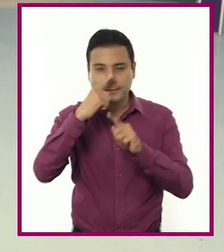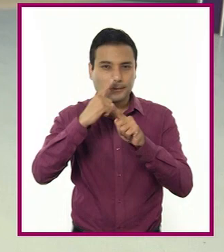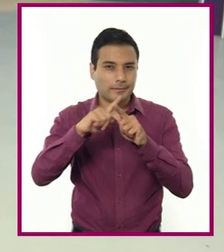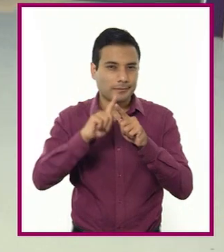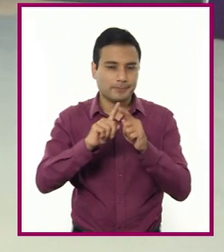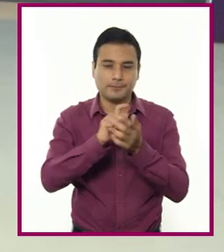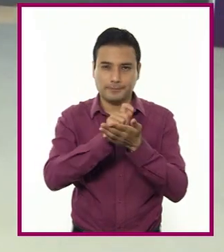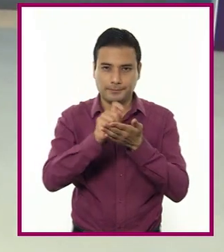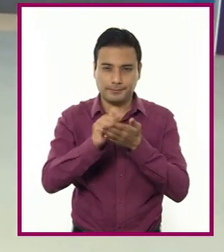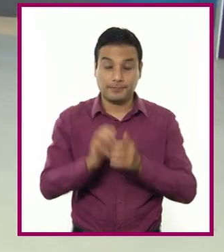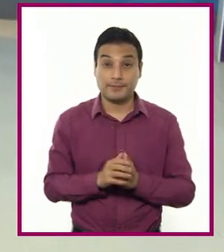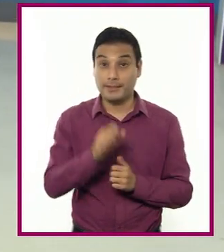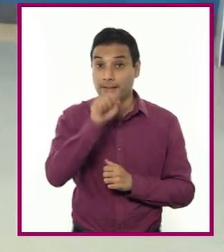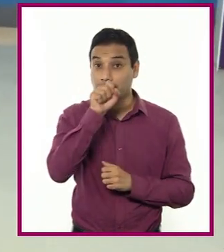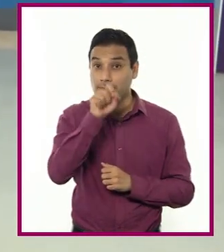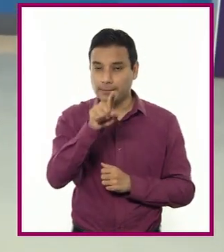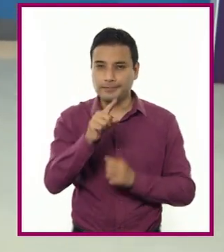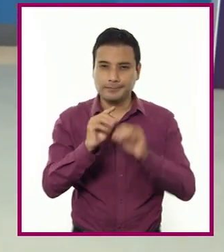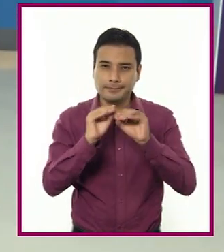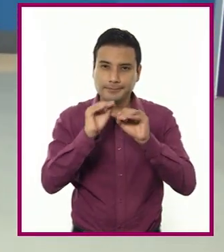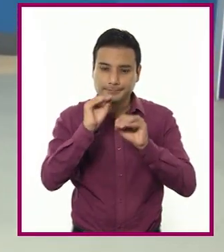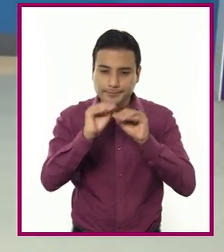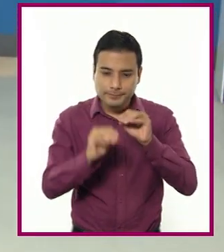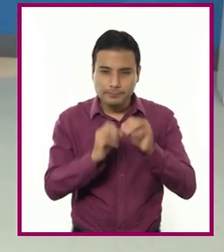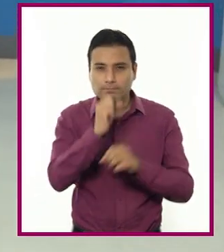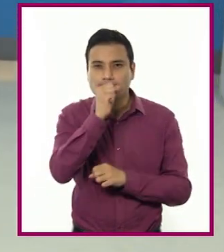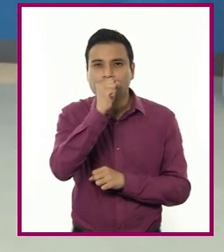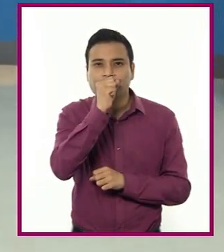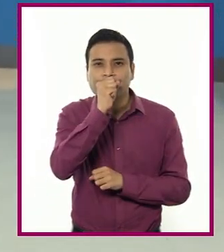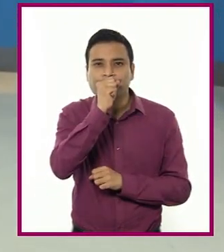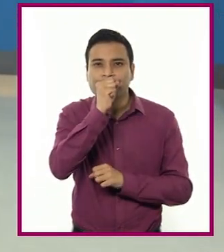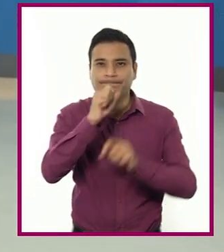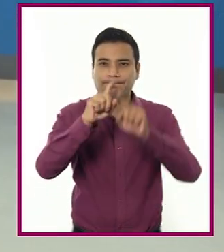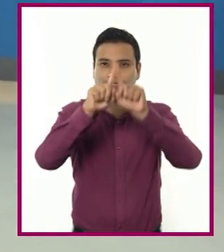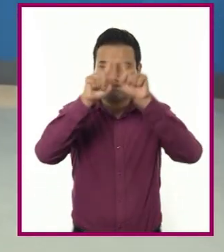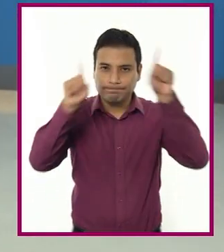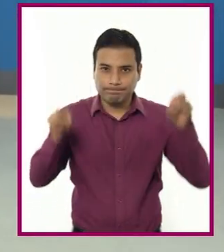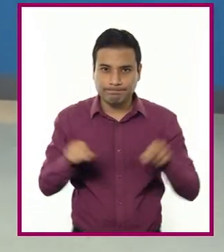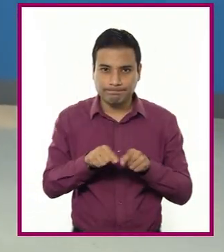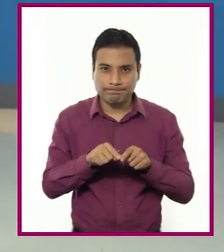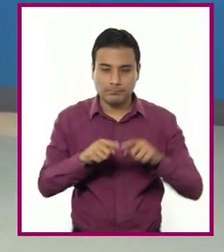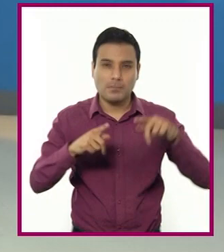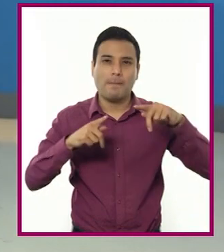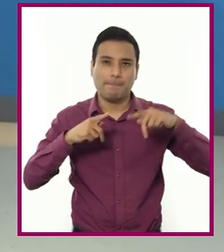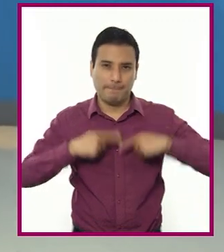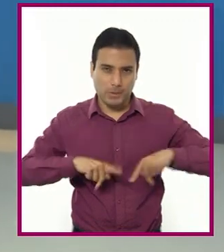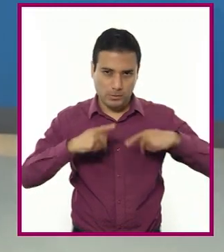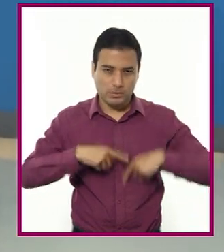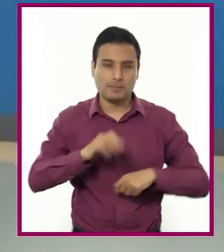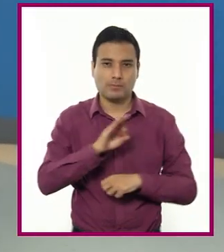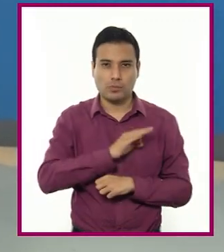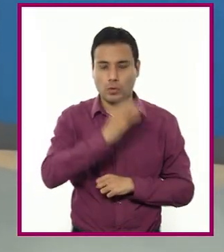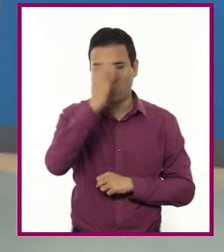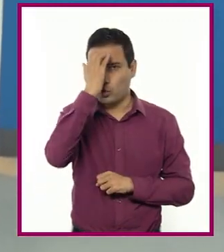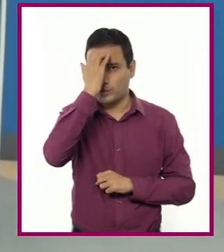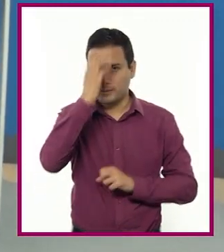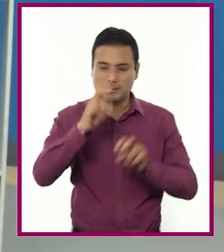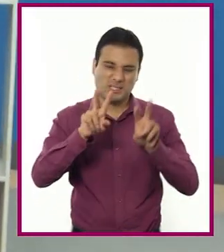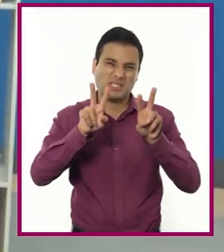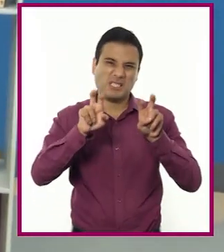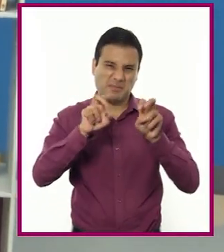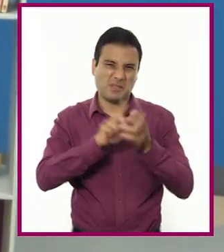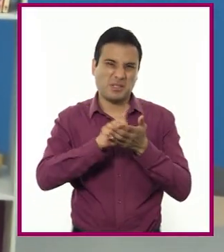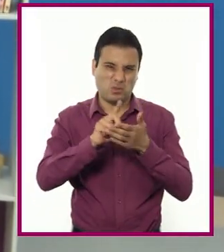les sugerimos elaborar un cartel para que más personas conozcan los derechos humanos que se garantizan en